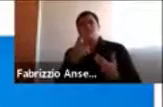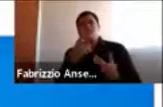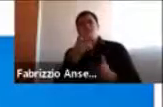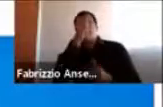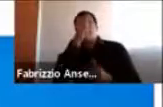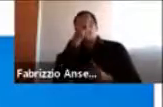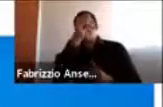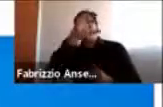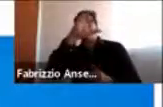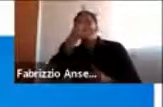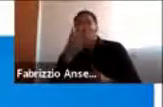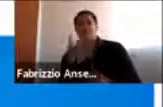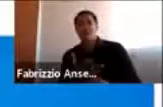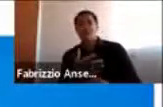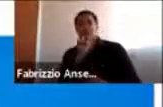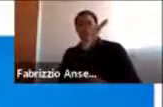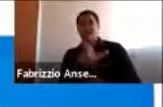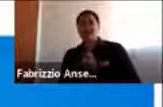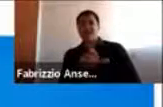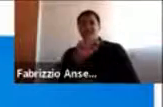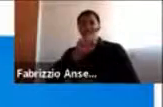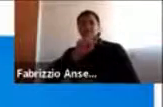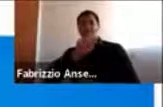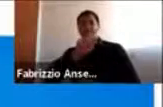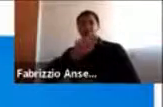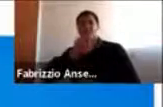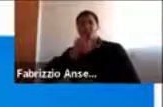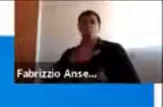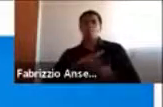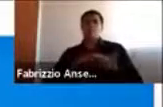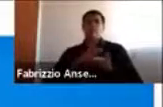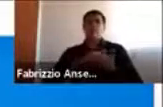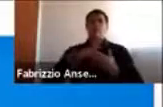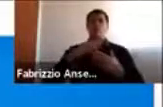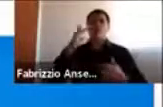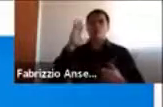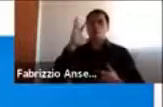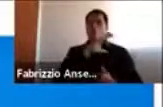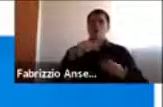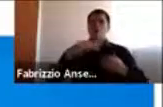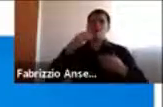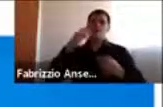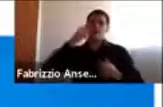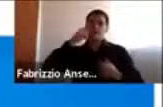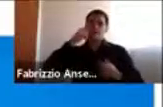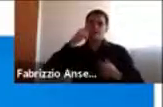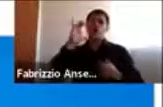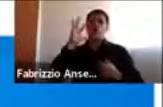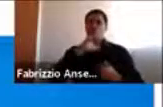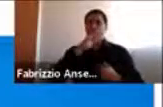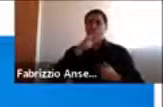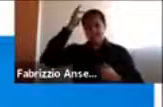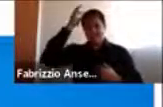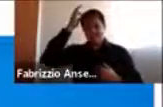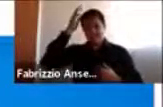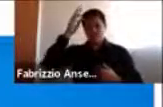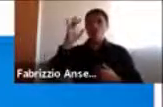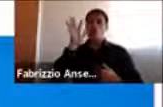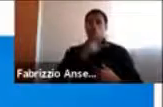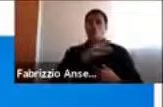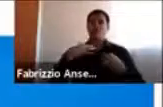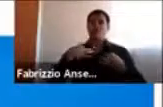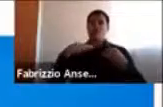elegir color de piel color de cabello color de polera y color de pantalones como verán más adelante las